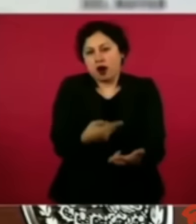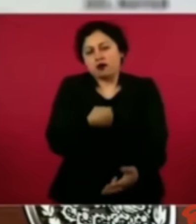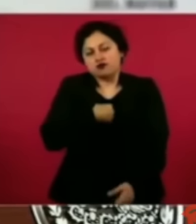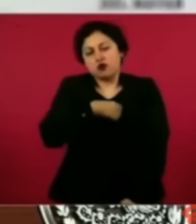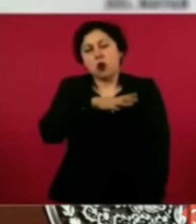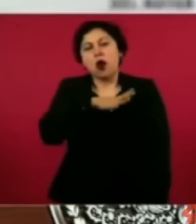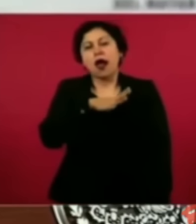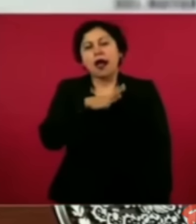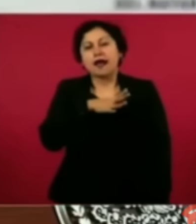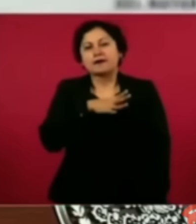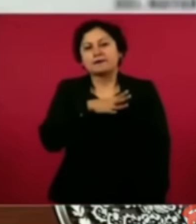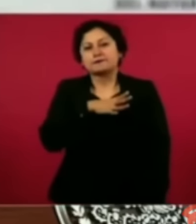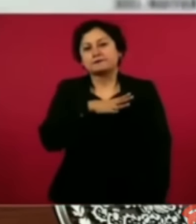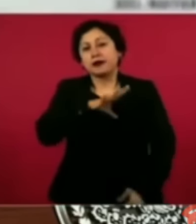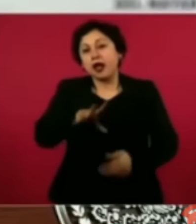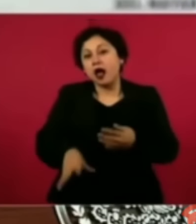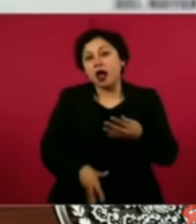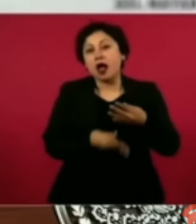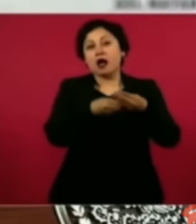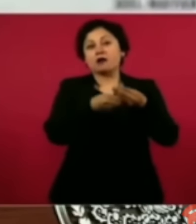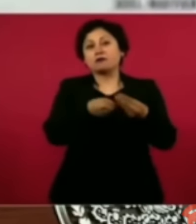conciencia tranquila,